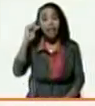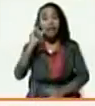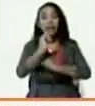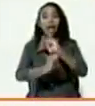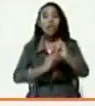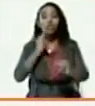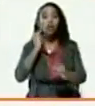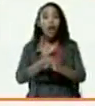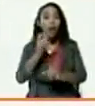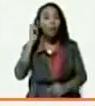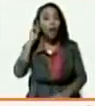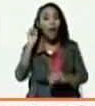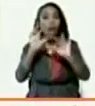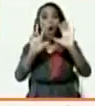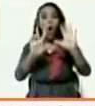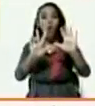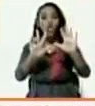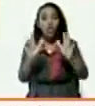de la Mujer, que es el